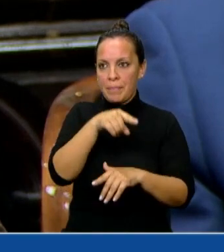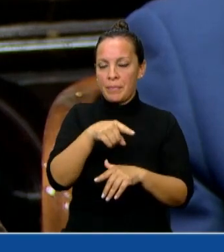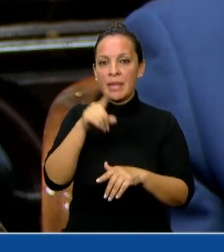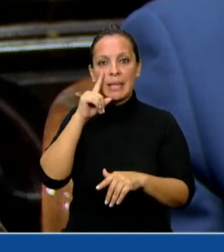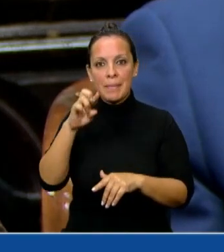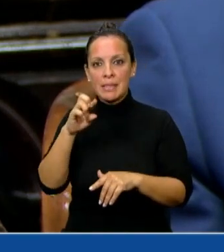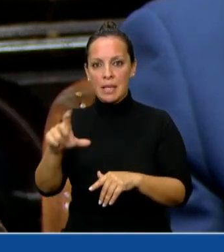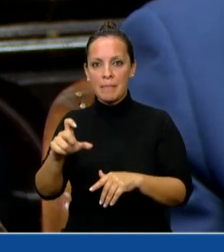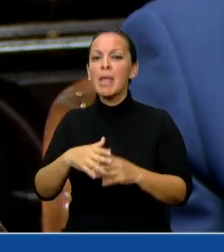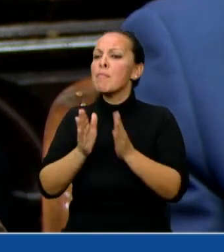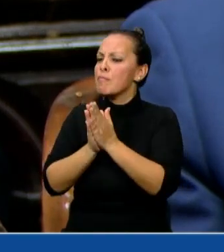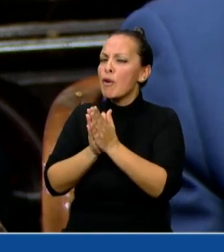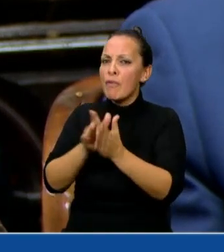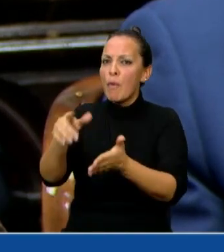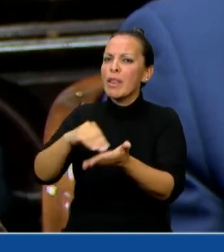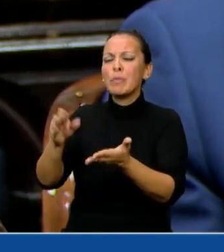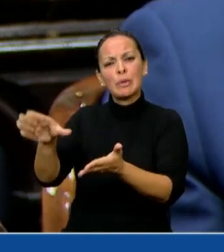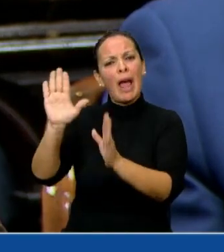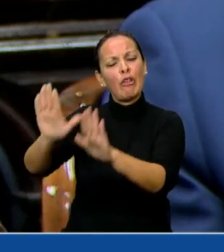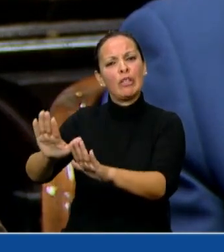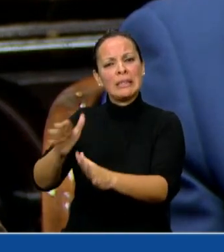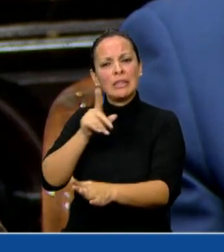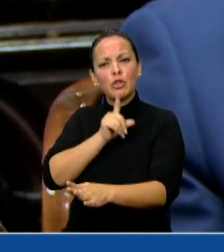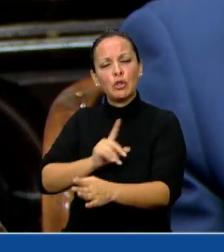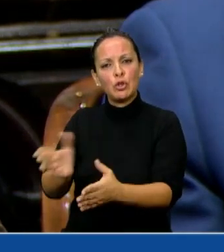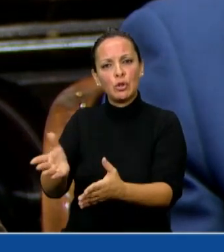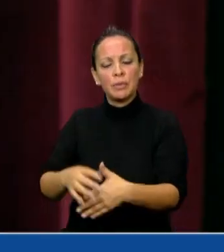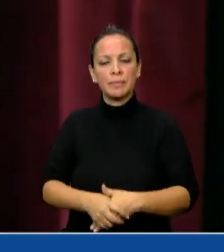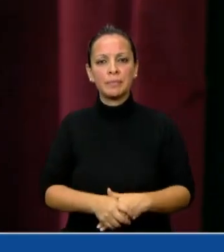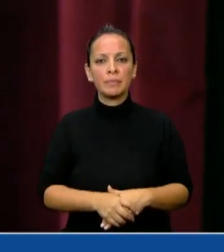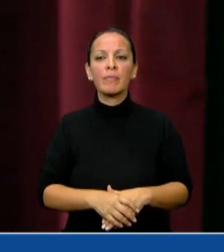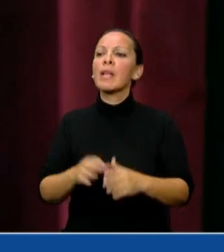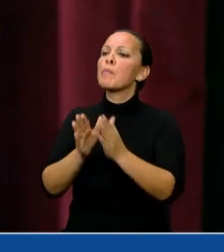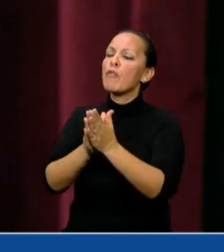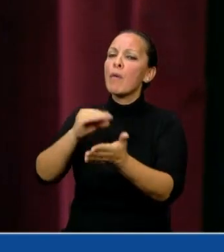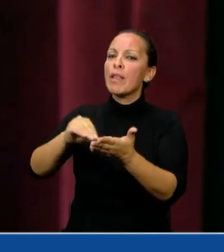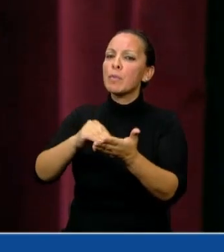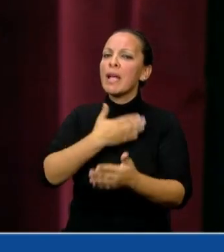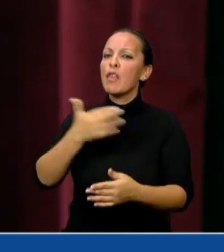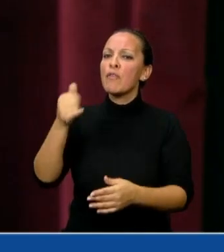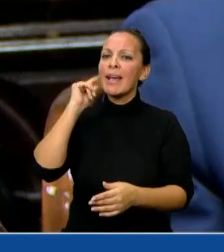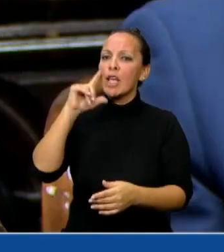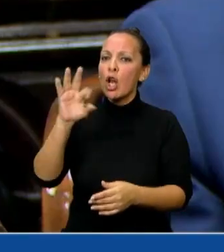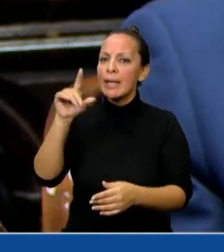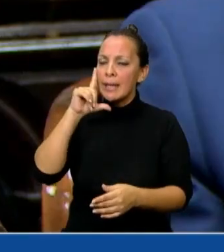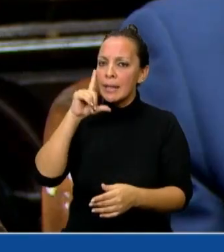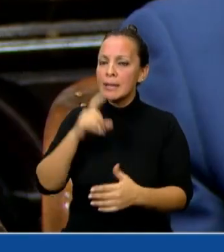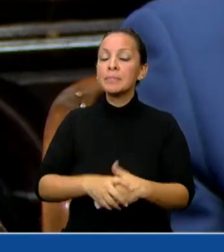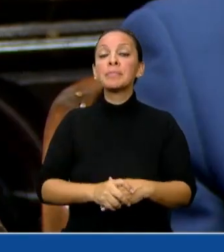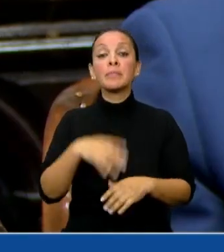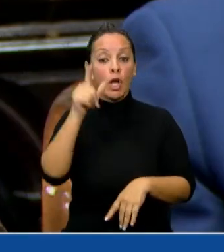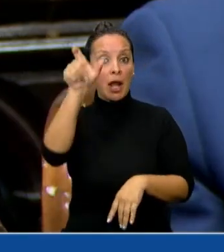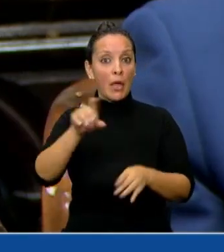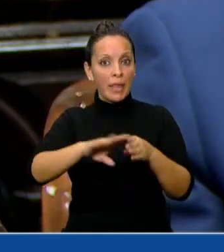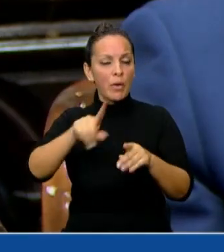por favor, diputado. Por consiguiente, los deudores pagarán siempre el